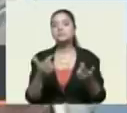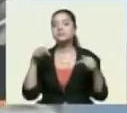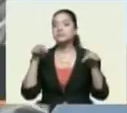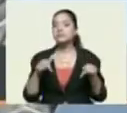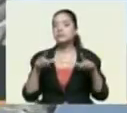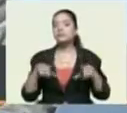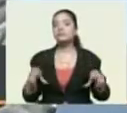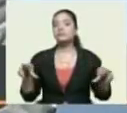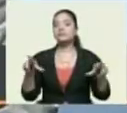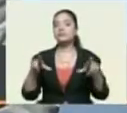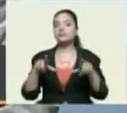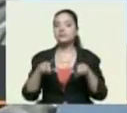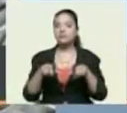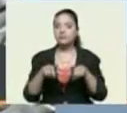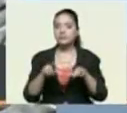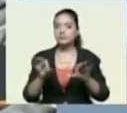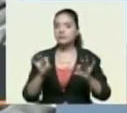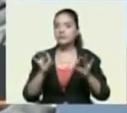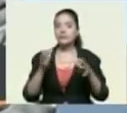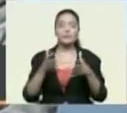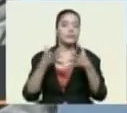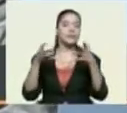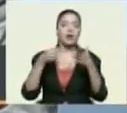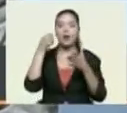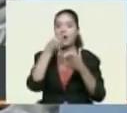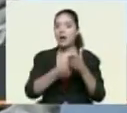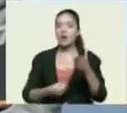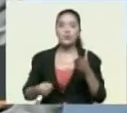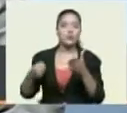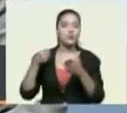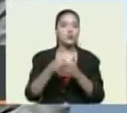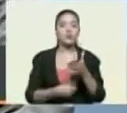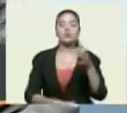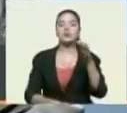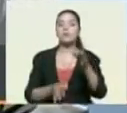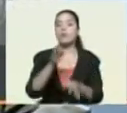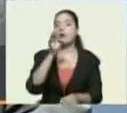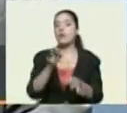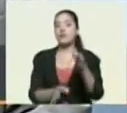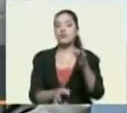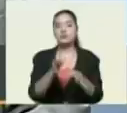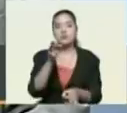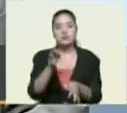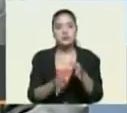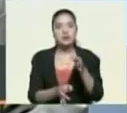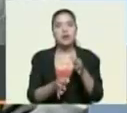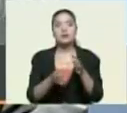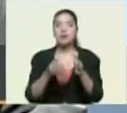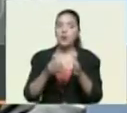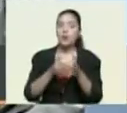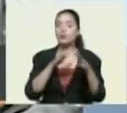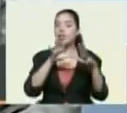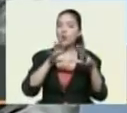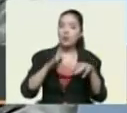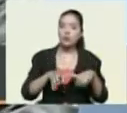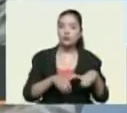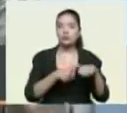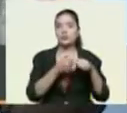cruzada, en esta gran lucha por la justicia y en contra de la